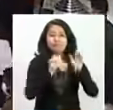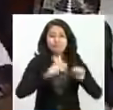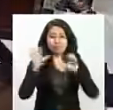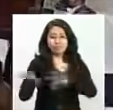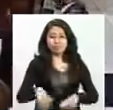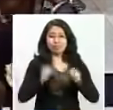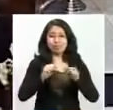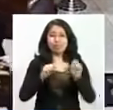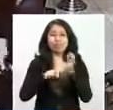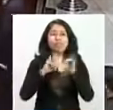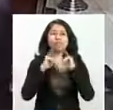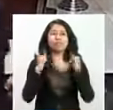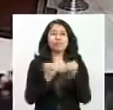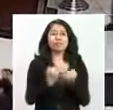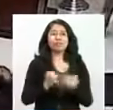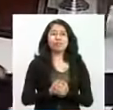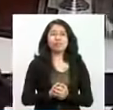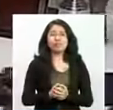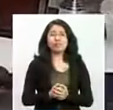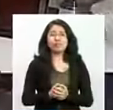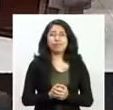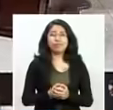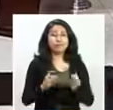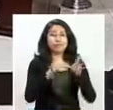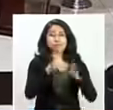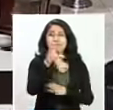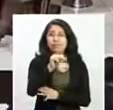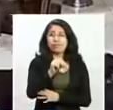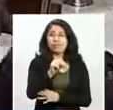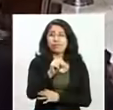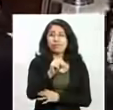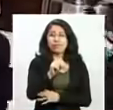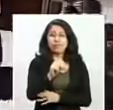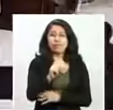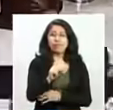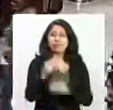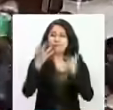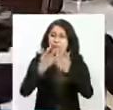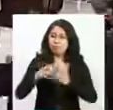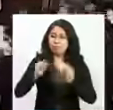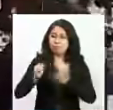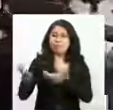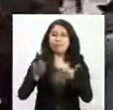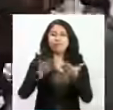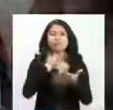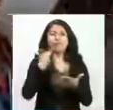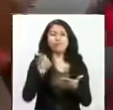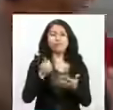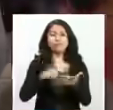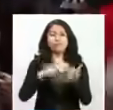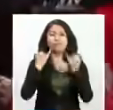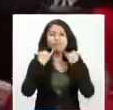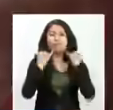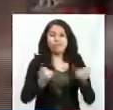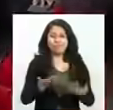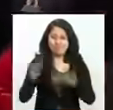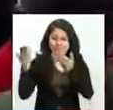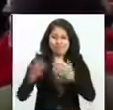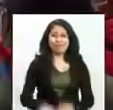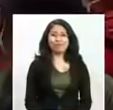institucionalidad de la Procuraduría General, no con odio, sino con justicia, para ponerla al servicio del Estado boliviano. Con esta información,